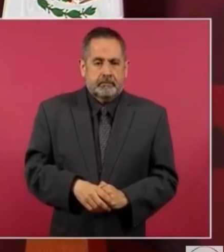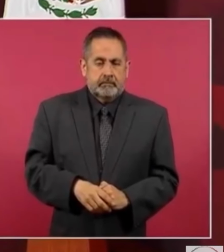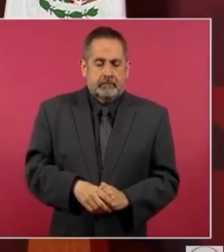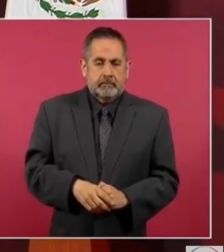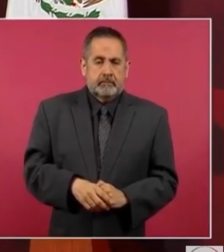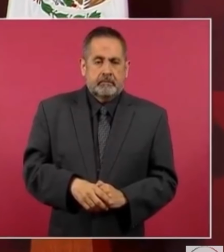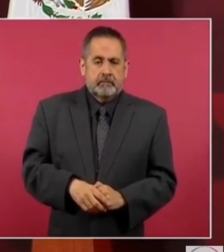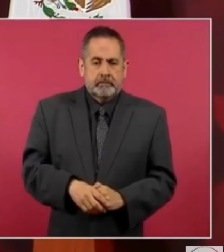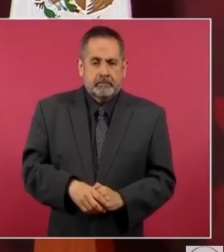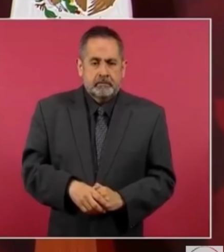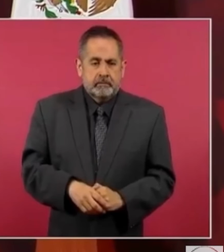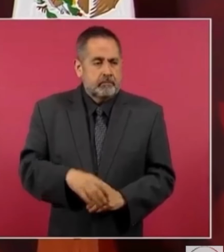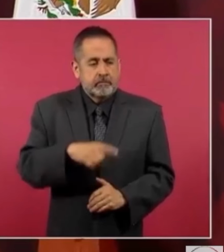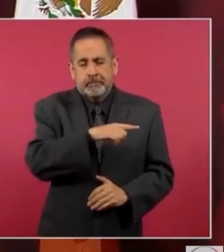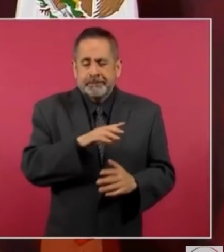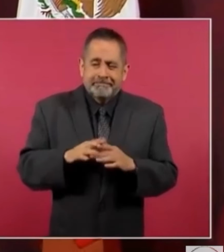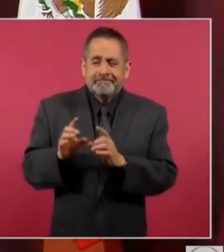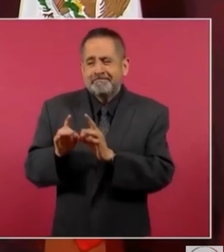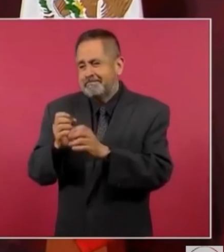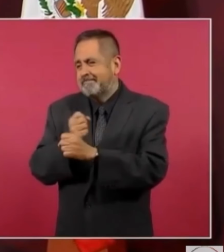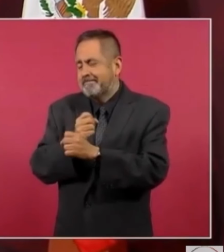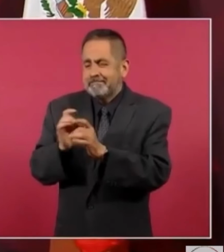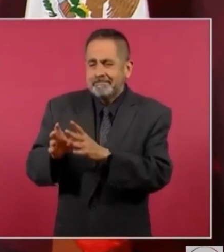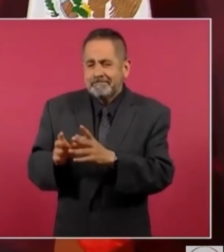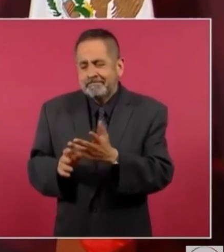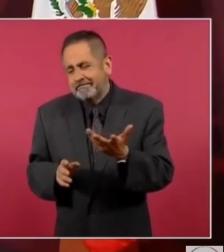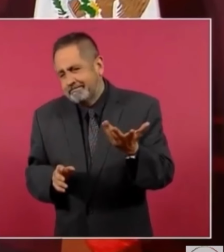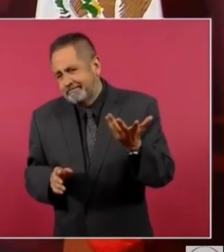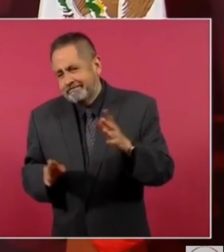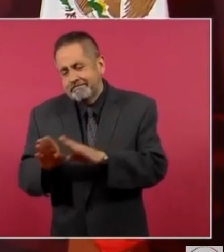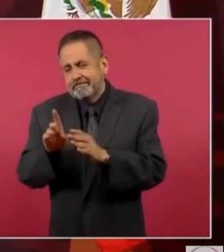es muy doloroso aplicar la leva,